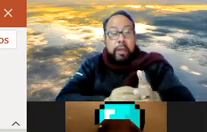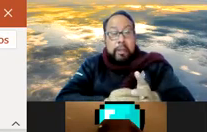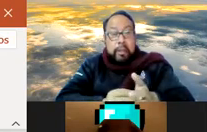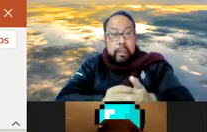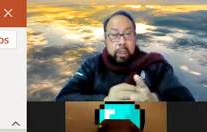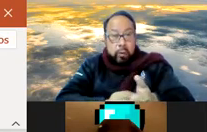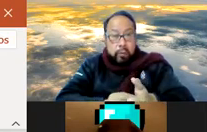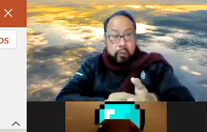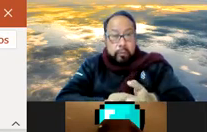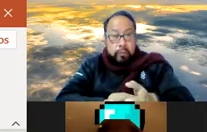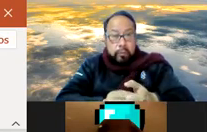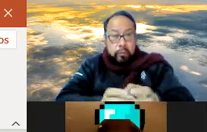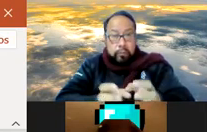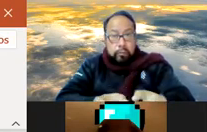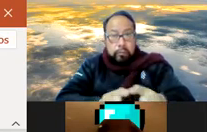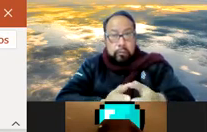cierto prestigio.